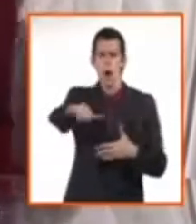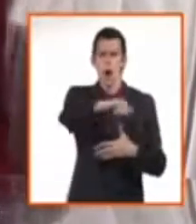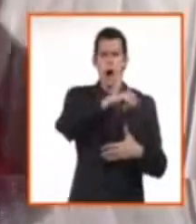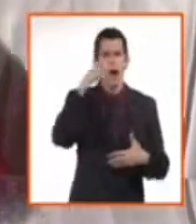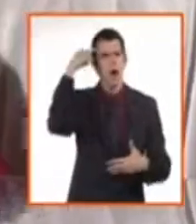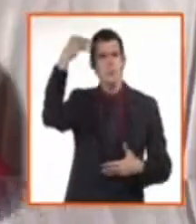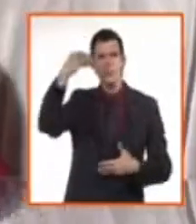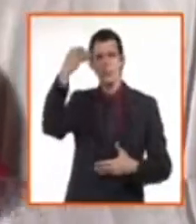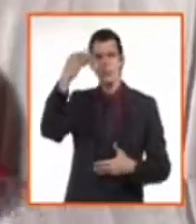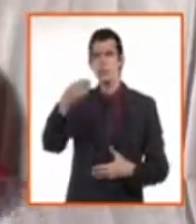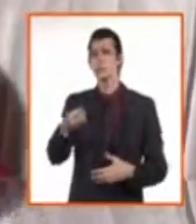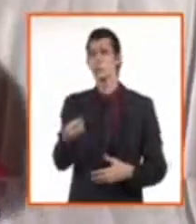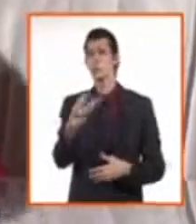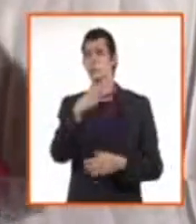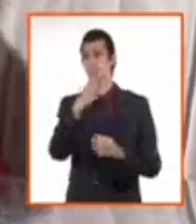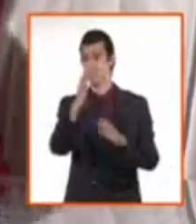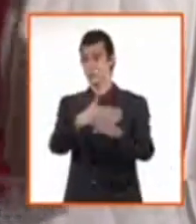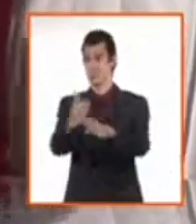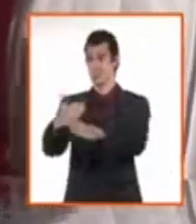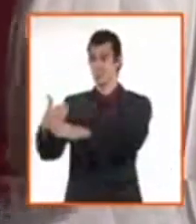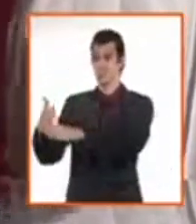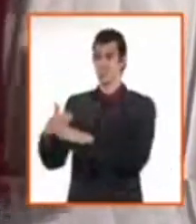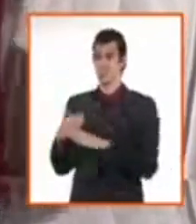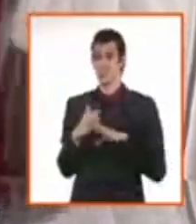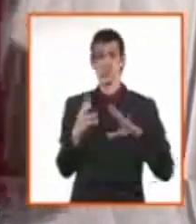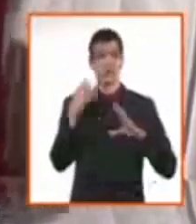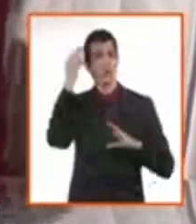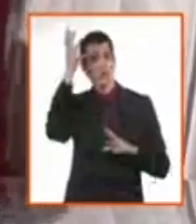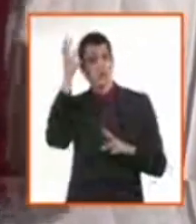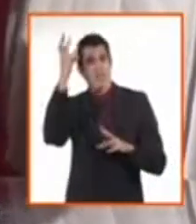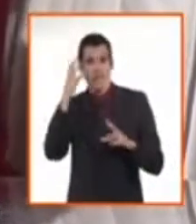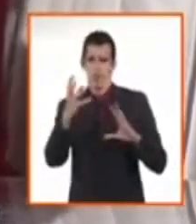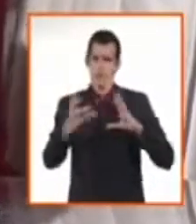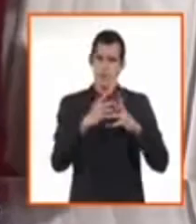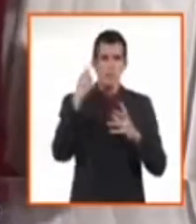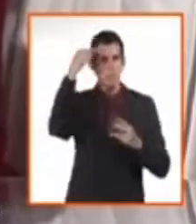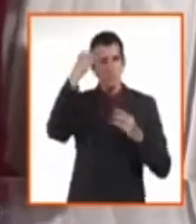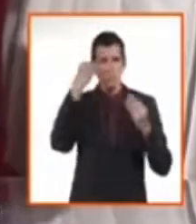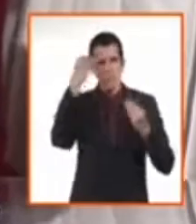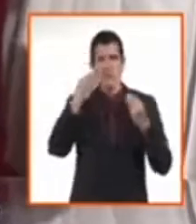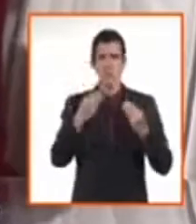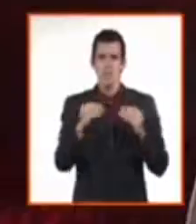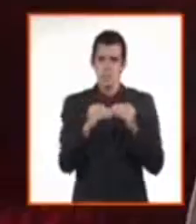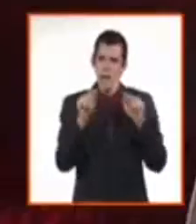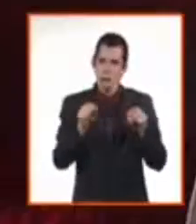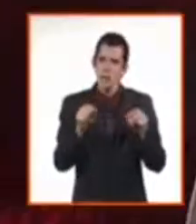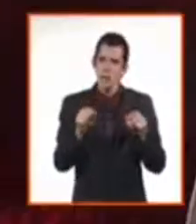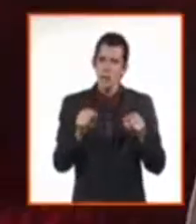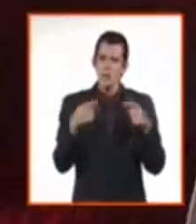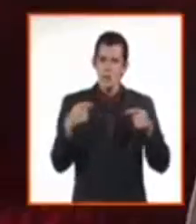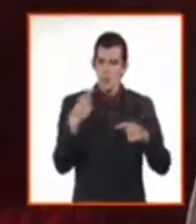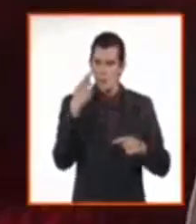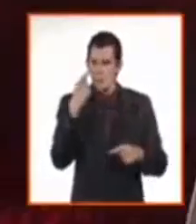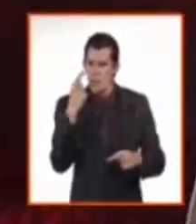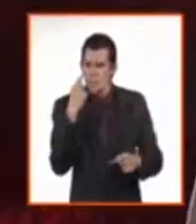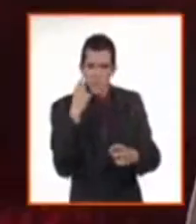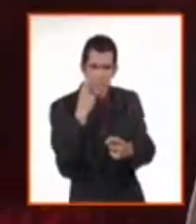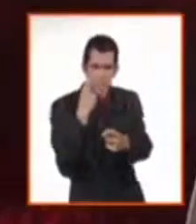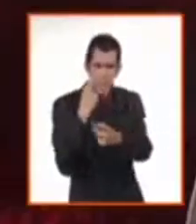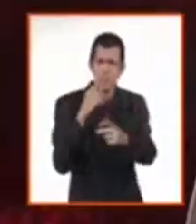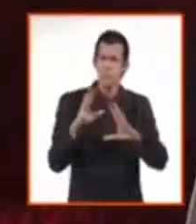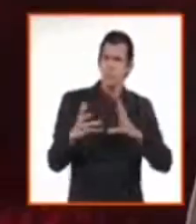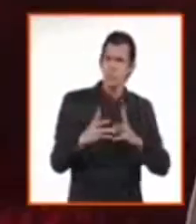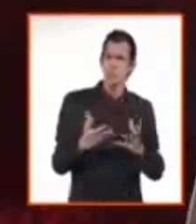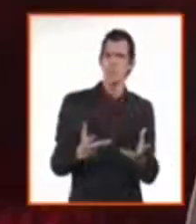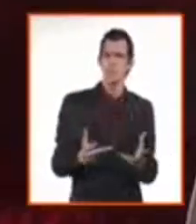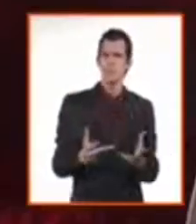pero una cosa es que te cuenten y otra que lo veas y escuchen las expresiones de eso el sabor es las oscuras y fotos por ahí circulando memes pero